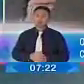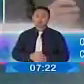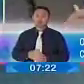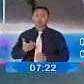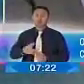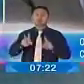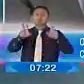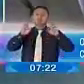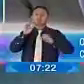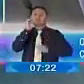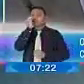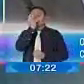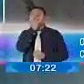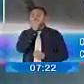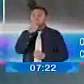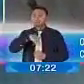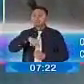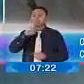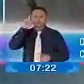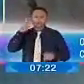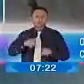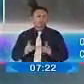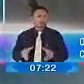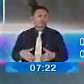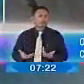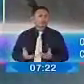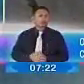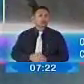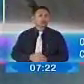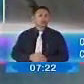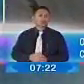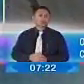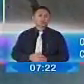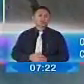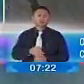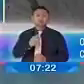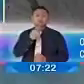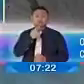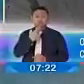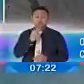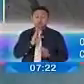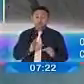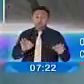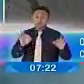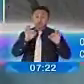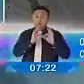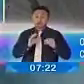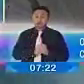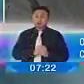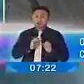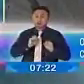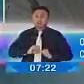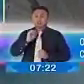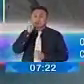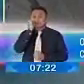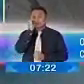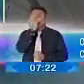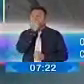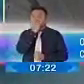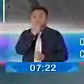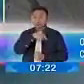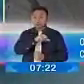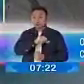florícolas, las rosas, cómo está con este acuerdo? Es importante lo que usted menciona. Mire que las flores, como otros